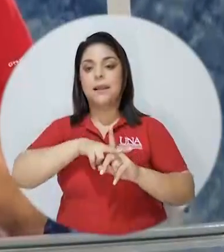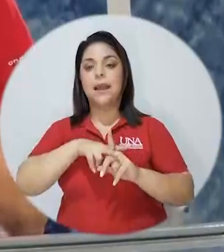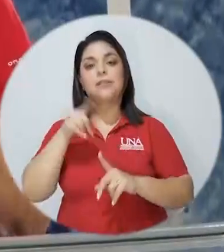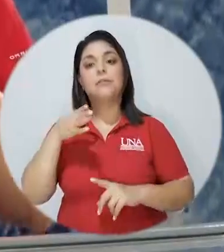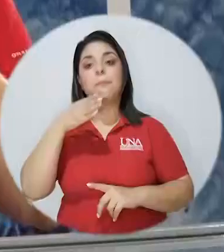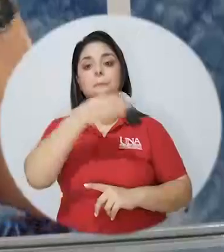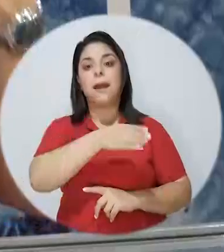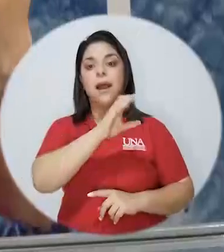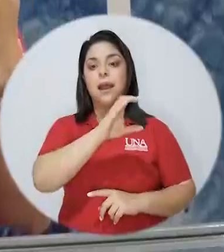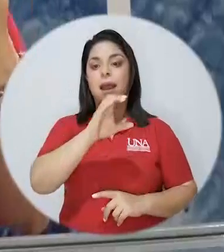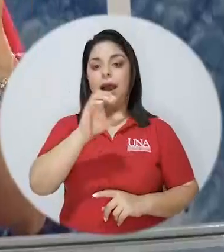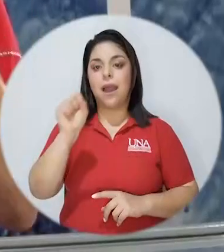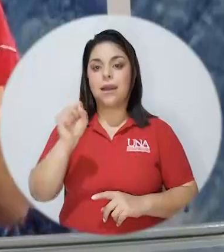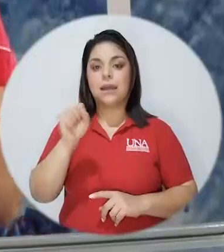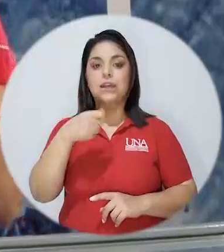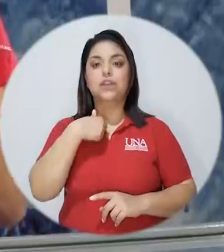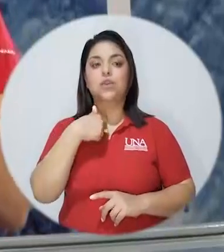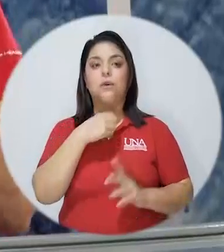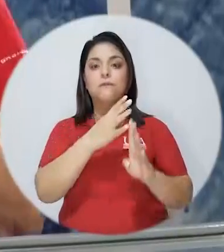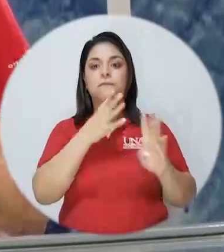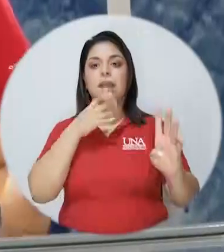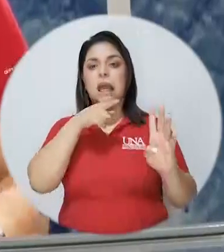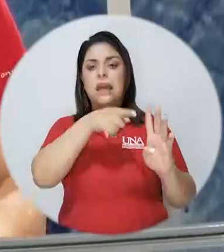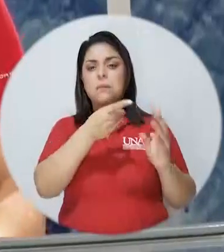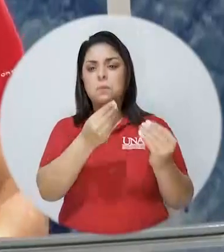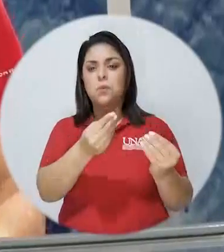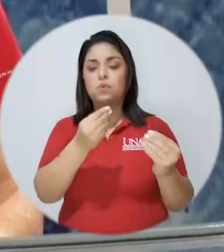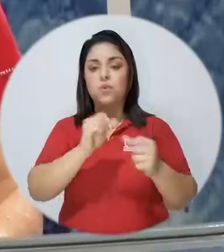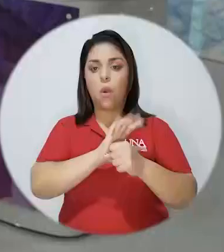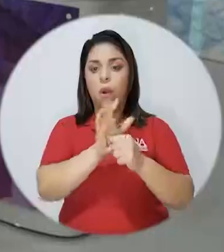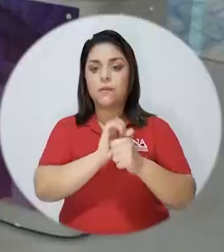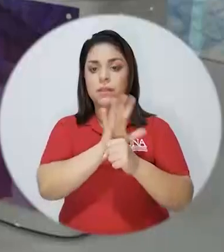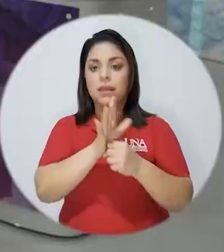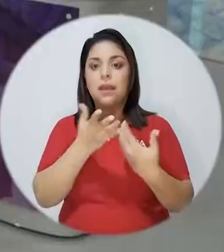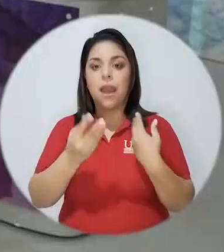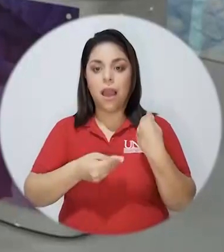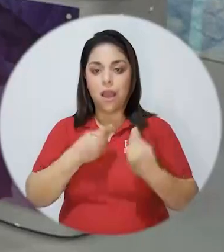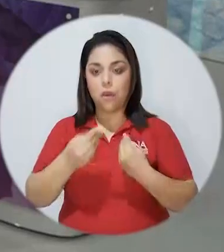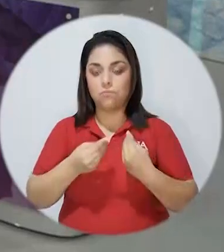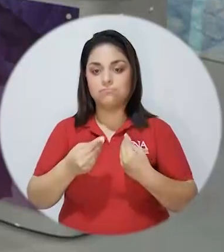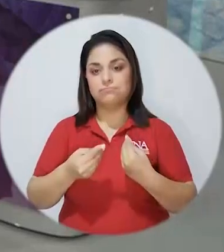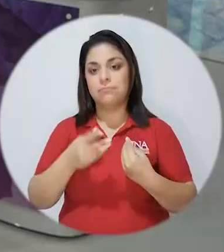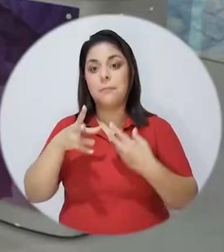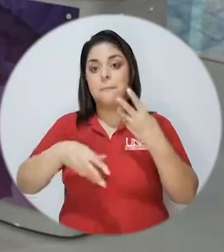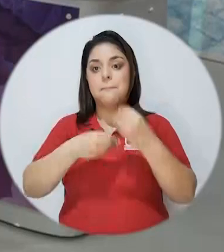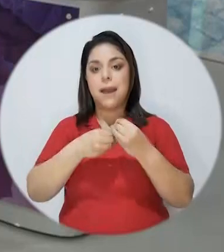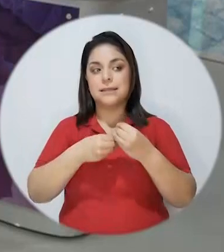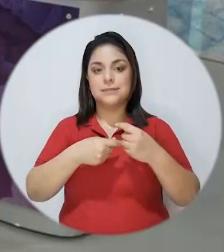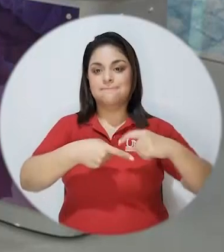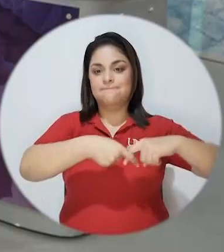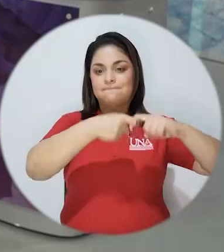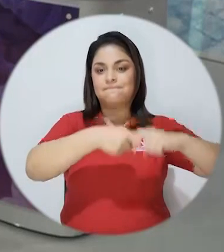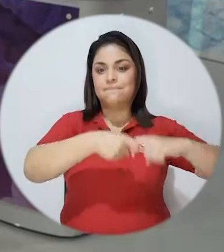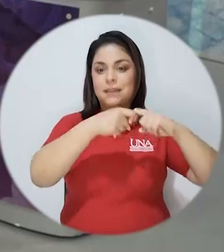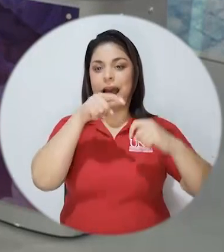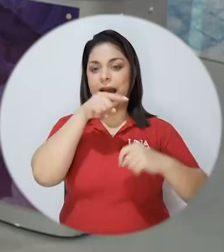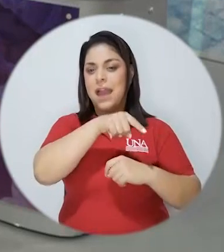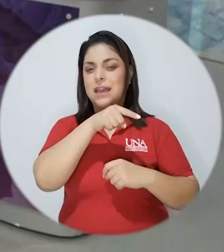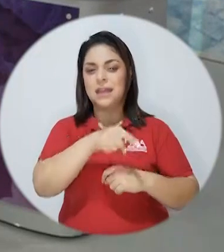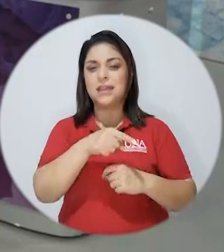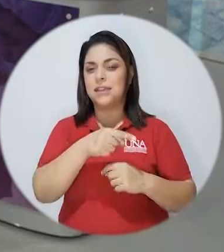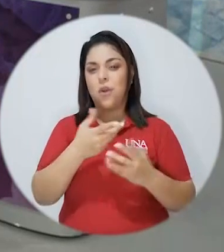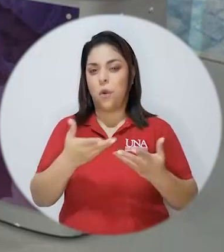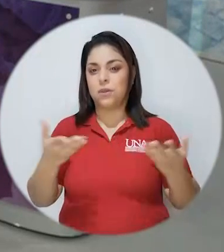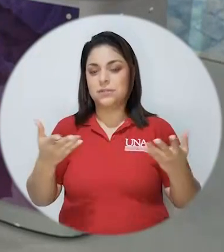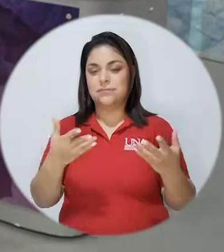Y que es como entrar a hacer fila contra el COVID. Y eso está complicado ahorita. Exactamente, además con una serie de procedimientos que no se están realizando.